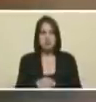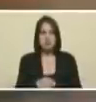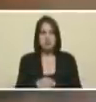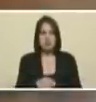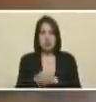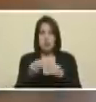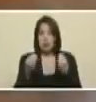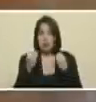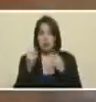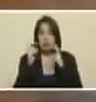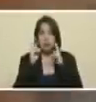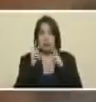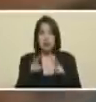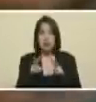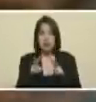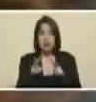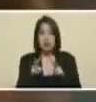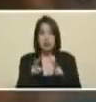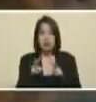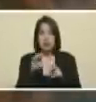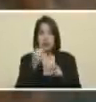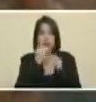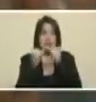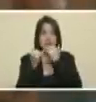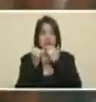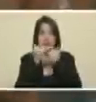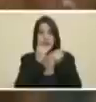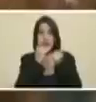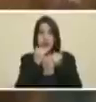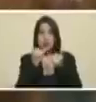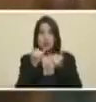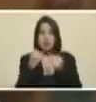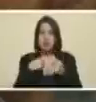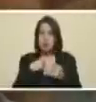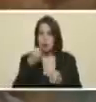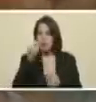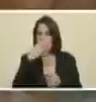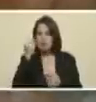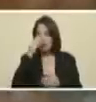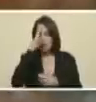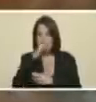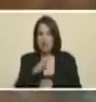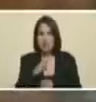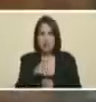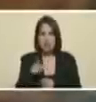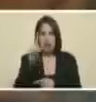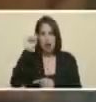pude ver al Estado Mayor Petrolero, aquel que él dirigía en Miraflores, ¿te acuerdas de Dao?